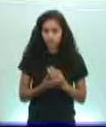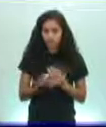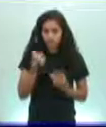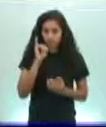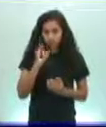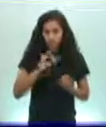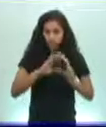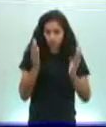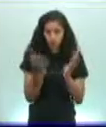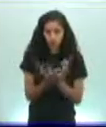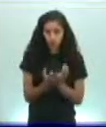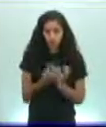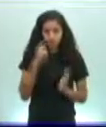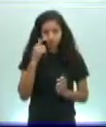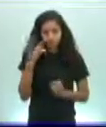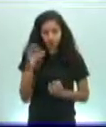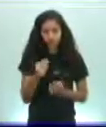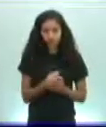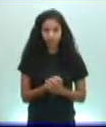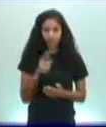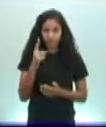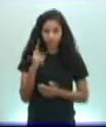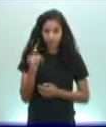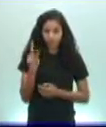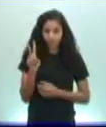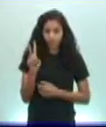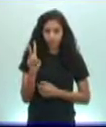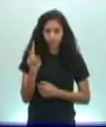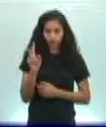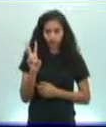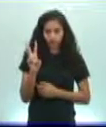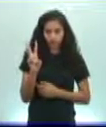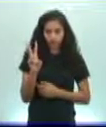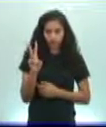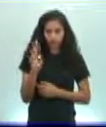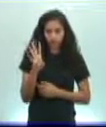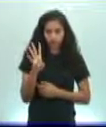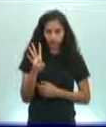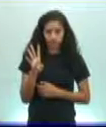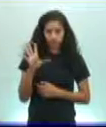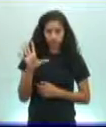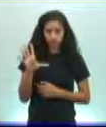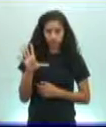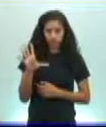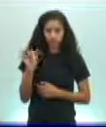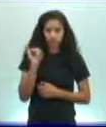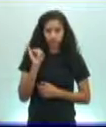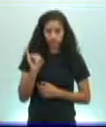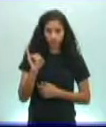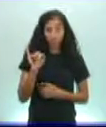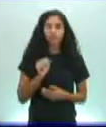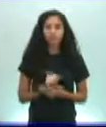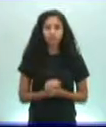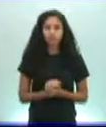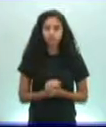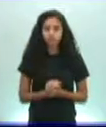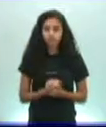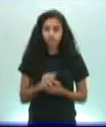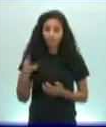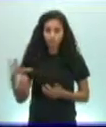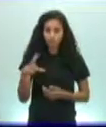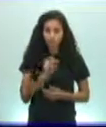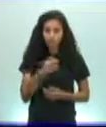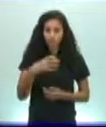en total. Vamos a contarlas. 1, 2, 3, 4, 5, 6. En